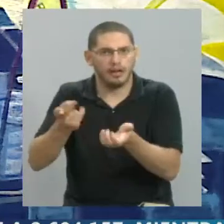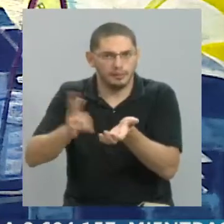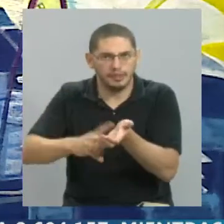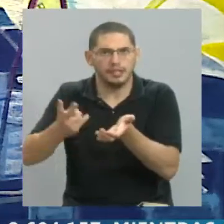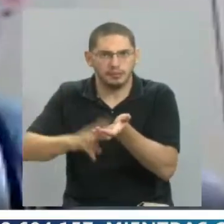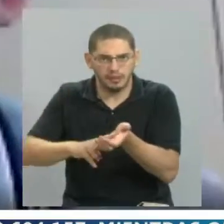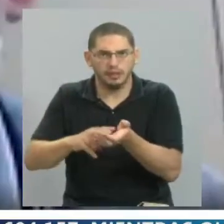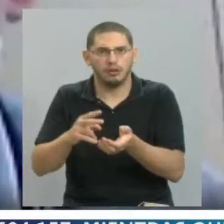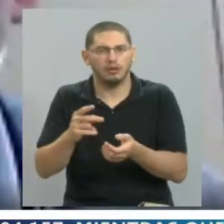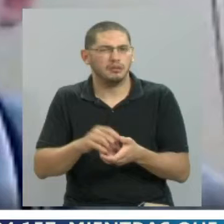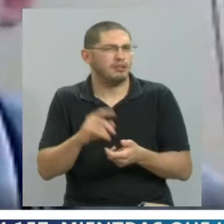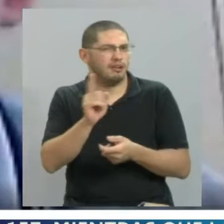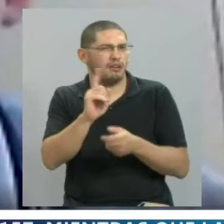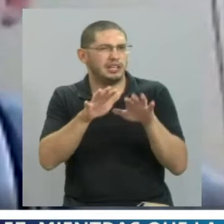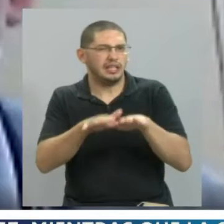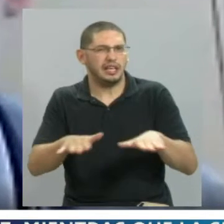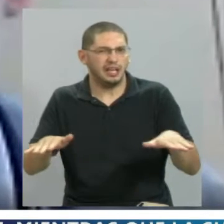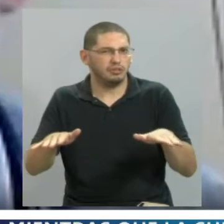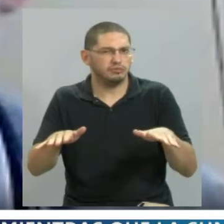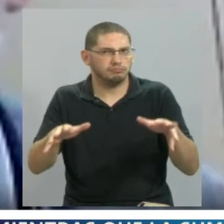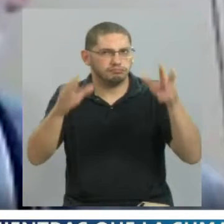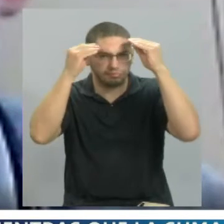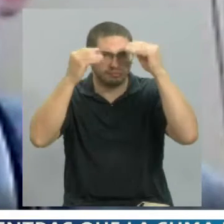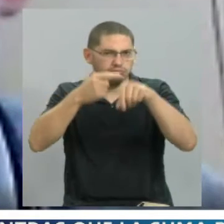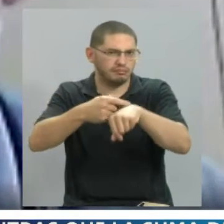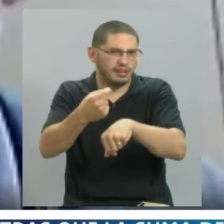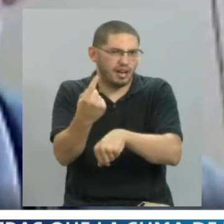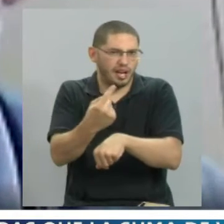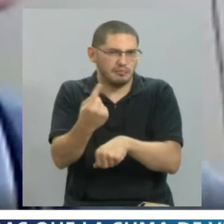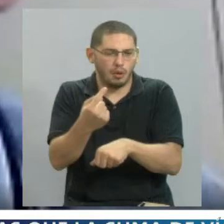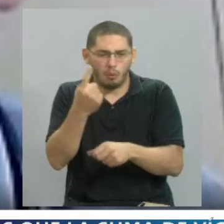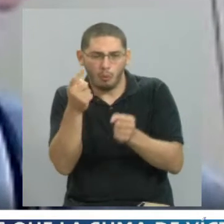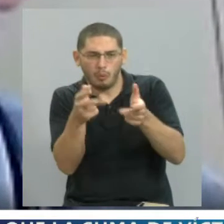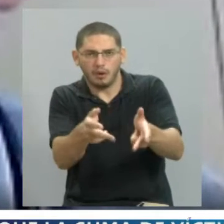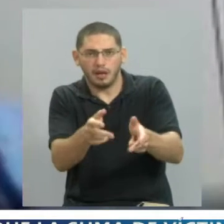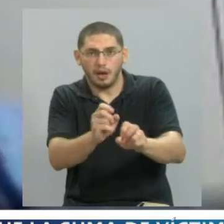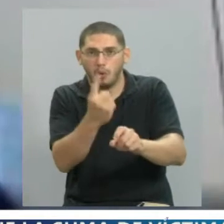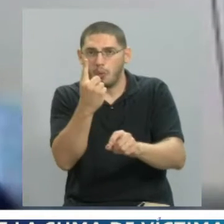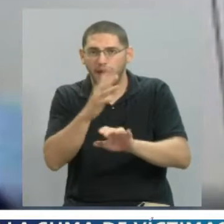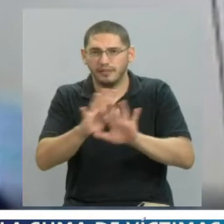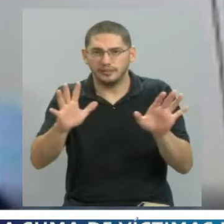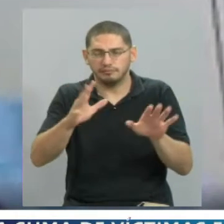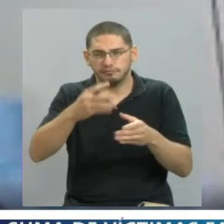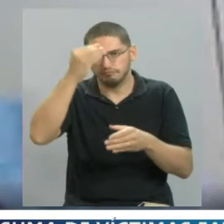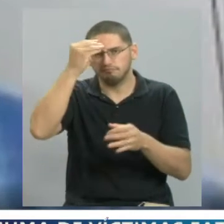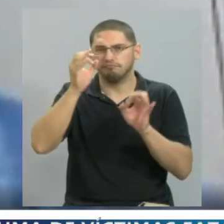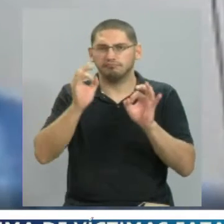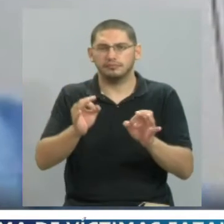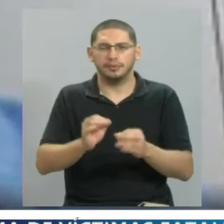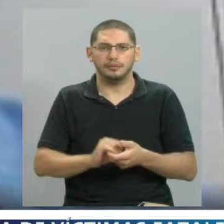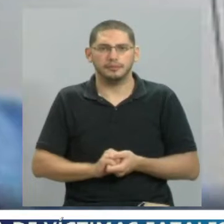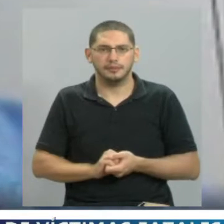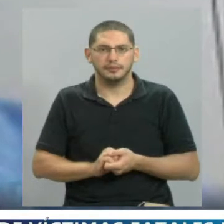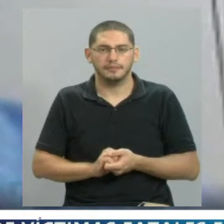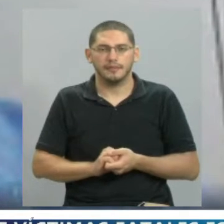chicos son receptores naturales y aprenden rápidamente de todas las medidas sanitarias. Nos enseñan a los adultos a cumplir.